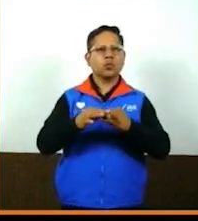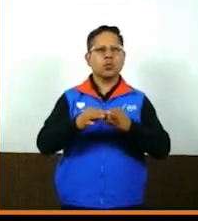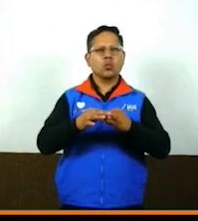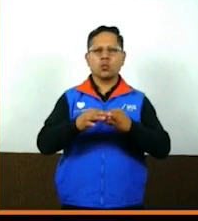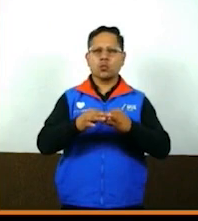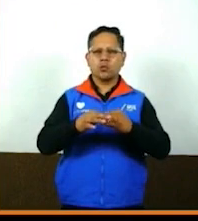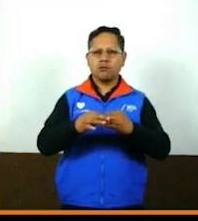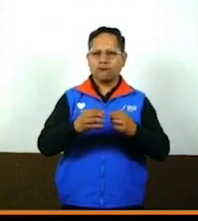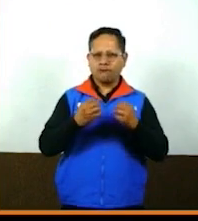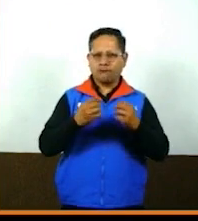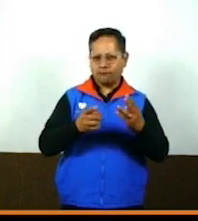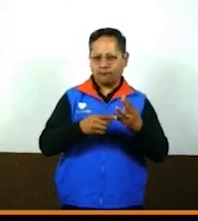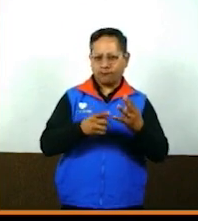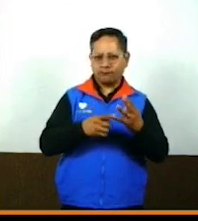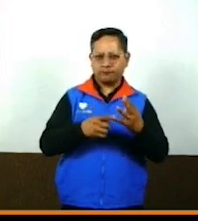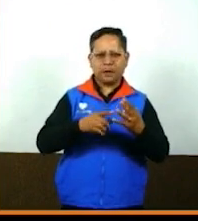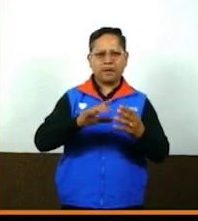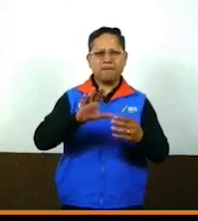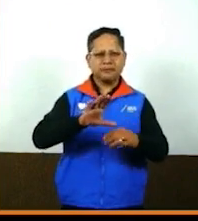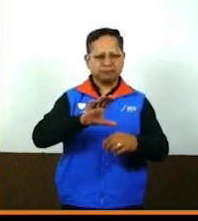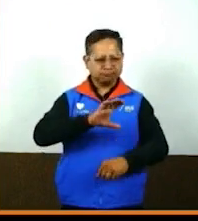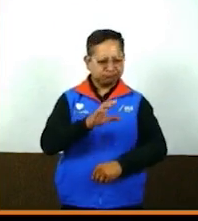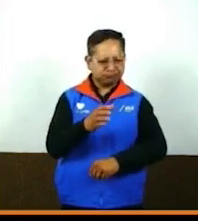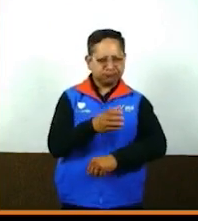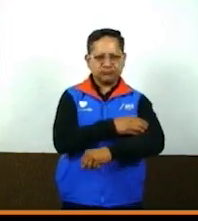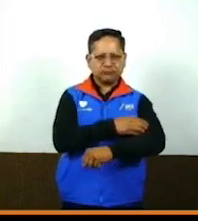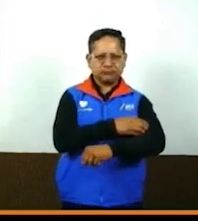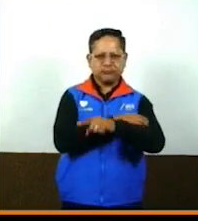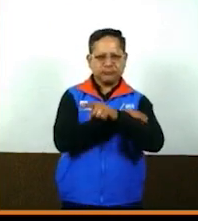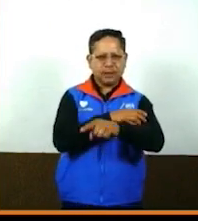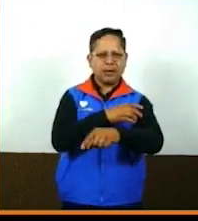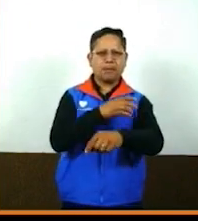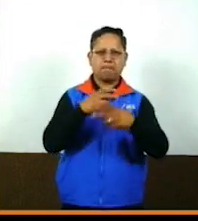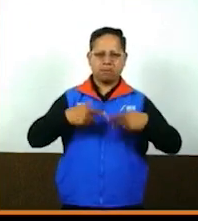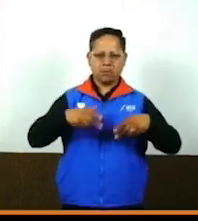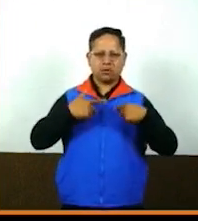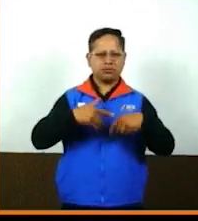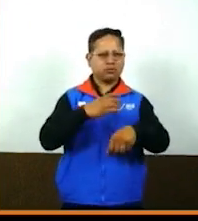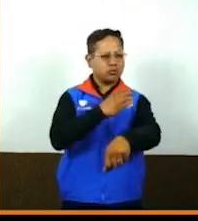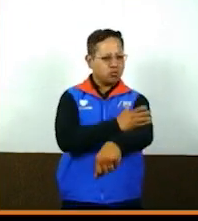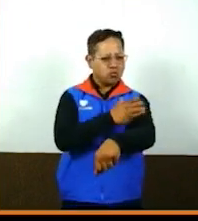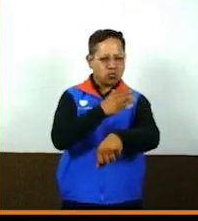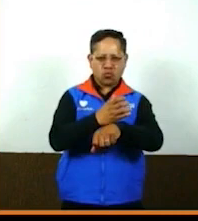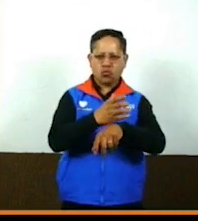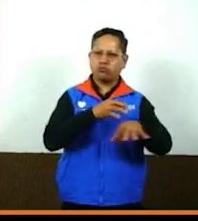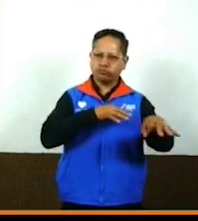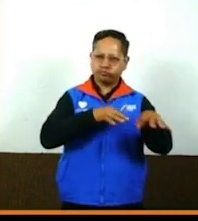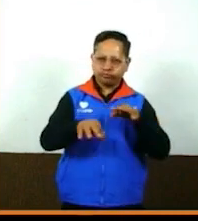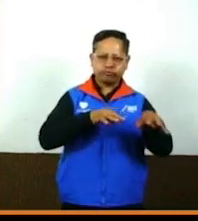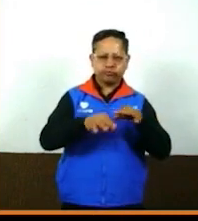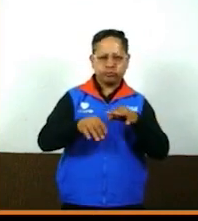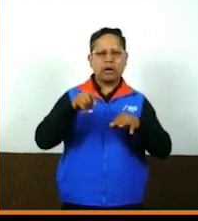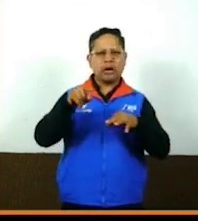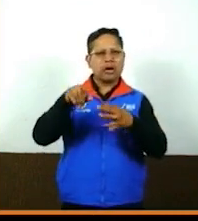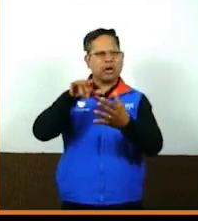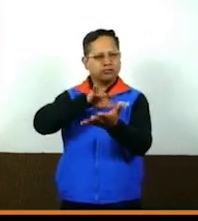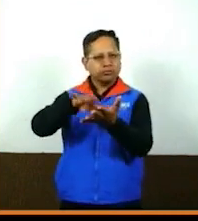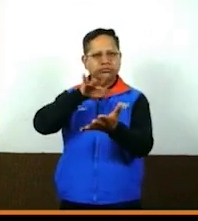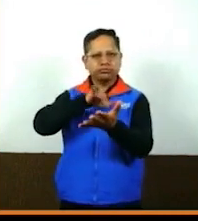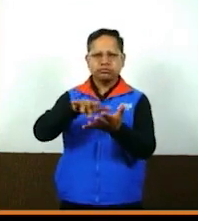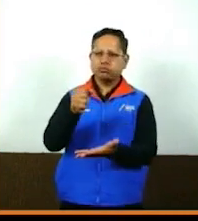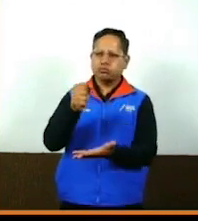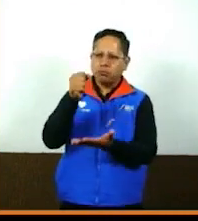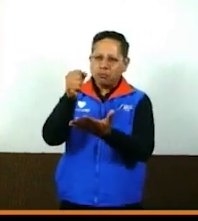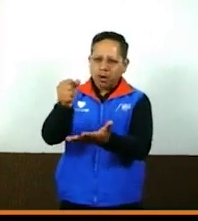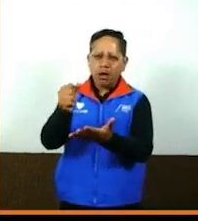es empoderar. Estamos trabajando constantemente con nuestros colaboradores, haciendo acciones sociales para San José Chiapa a través de donaciones,